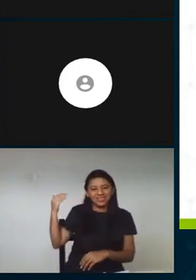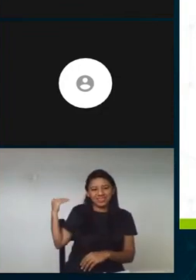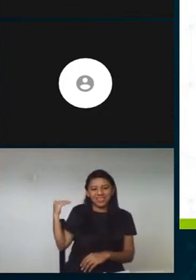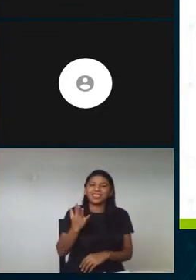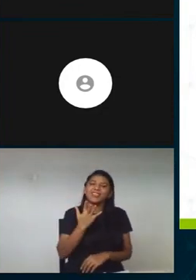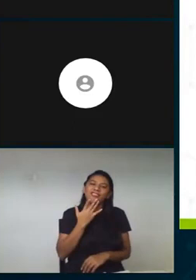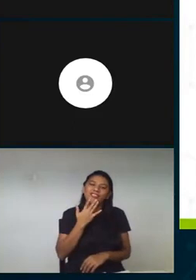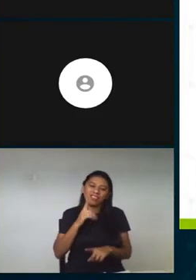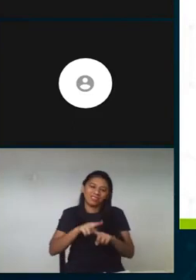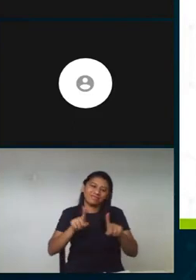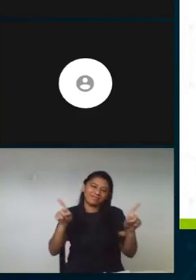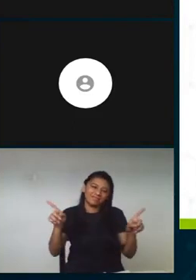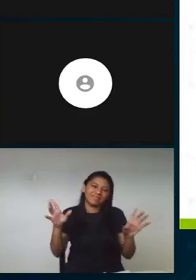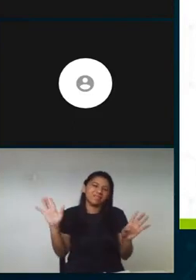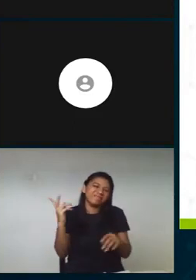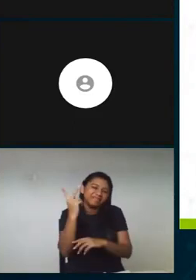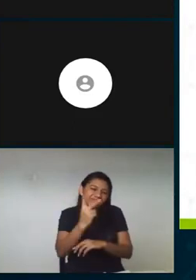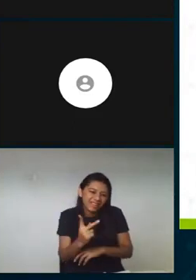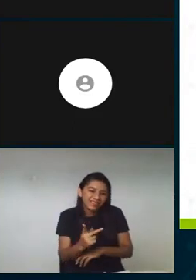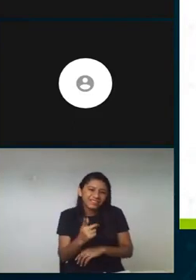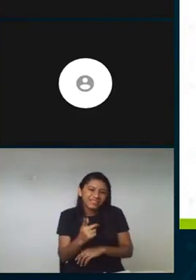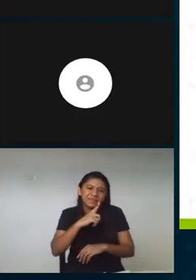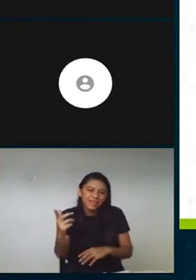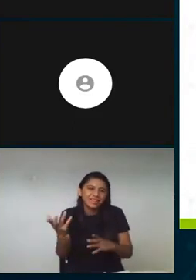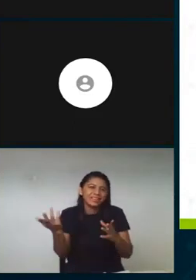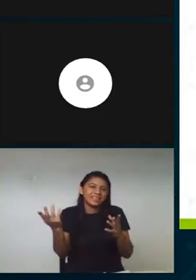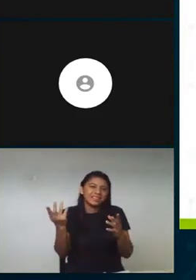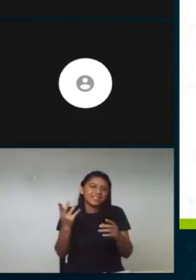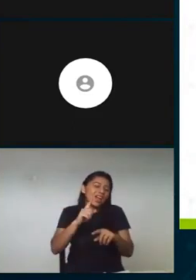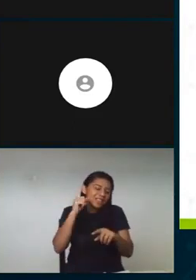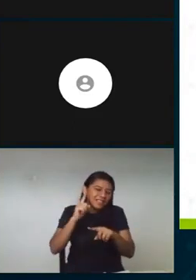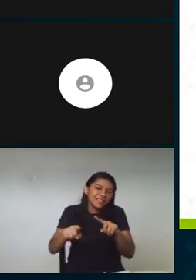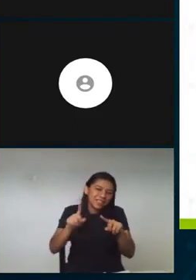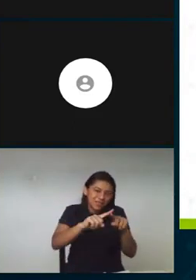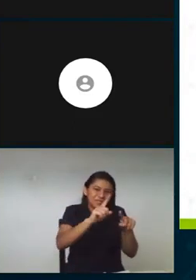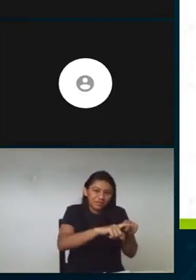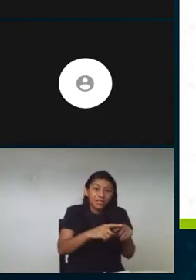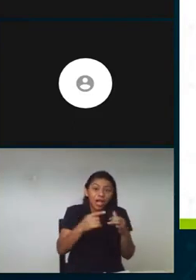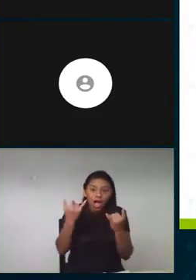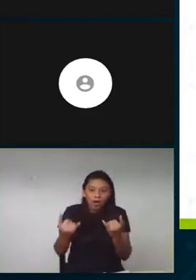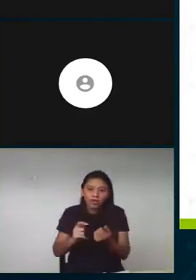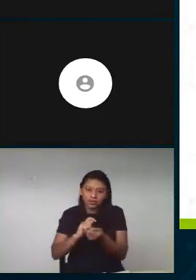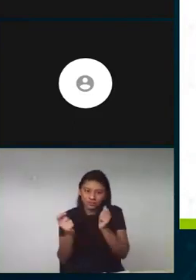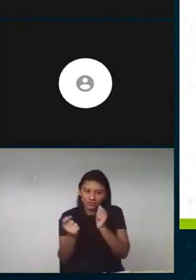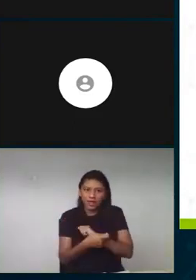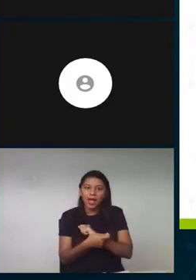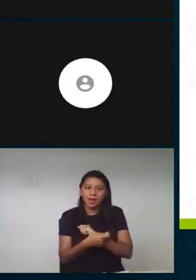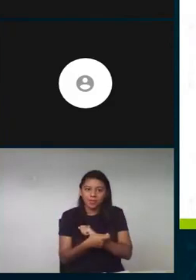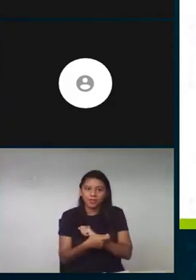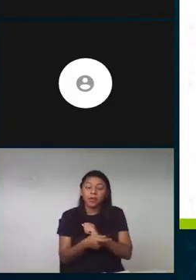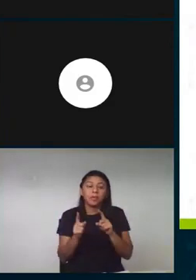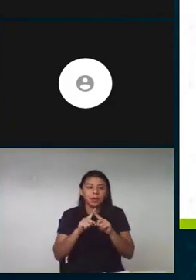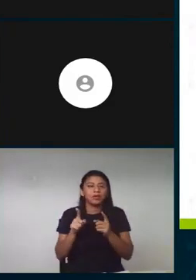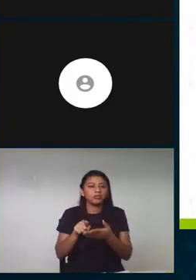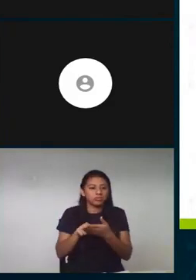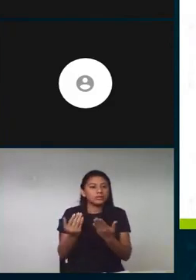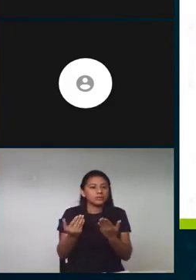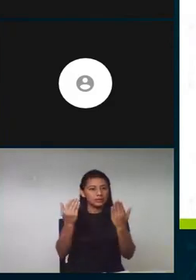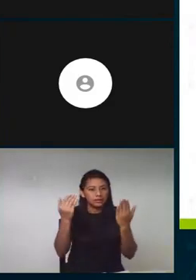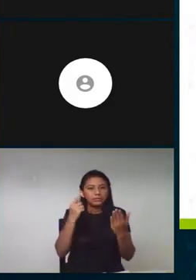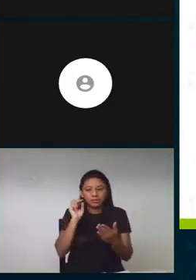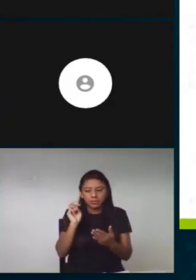otros diferentes colores. También manejamos lo que fue la investigación cuantitativa. Esa investigación cuantitativa, ¿en qué se